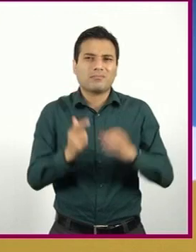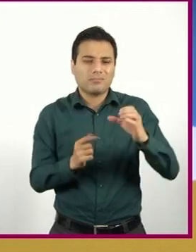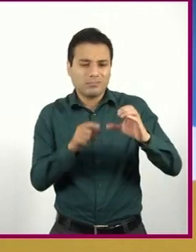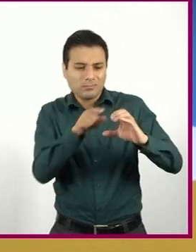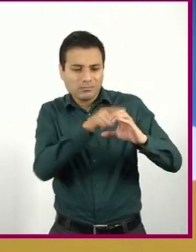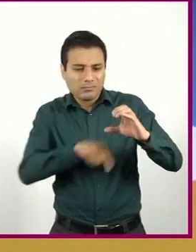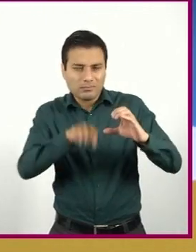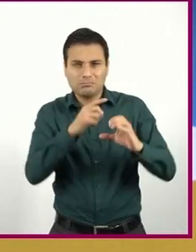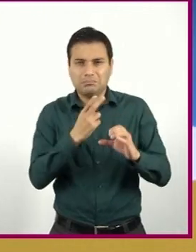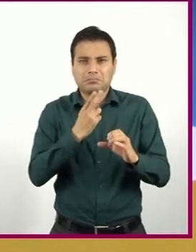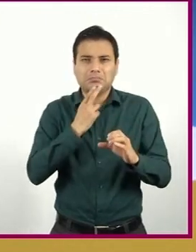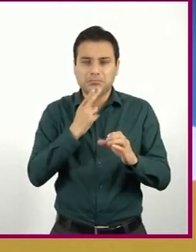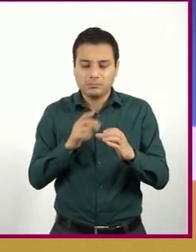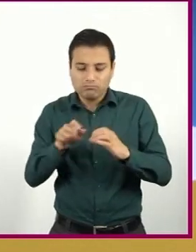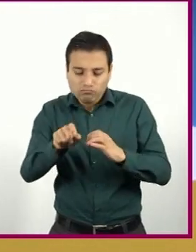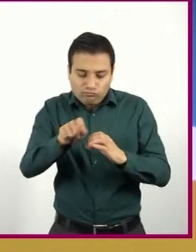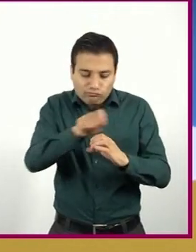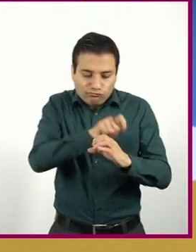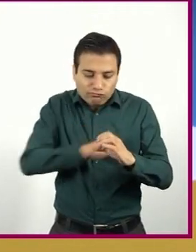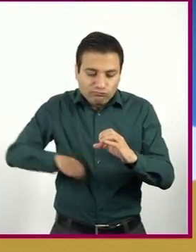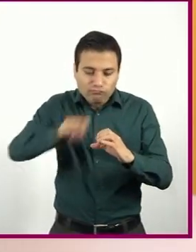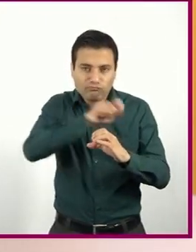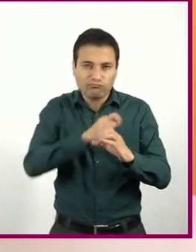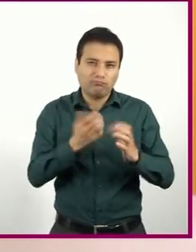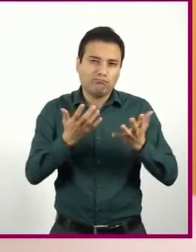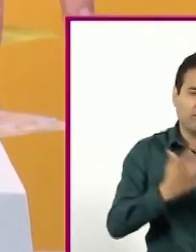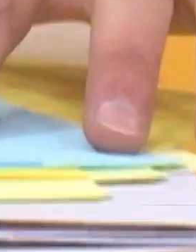casa para marcar los círculos.